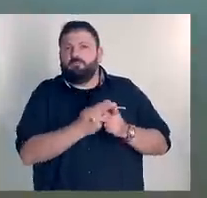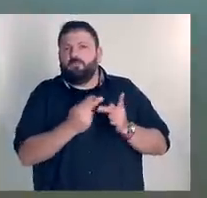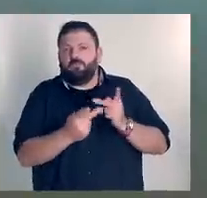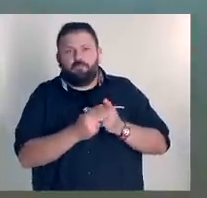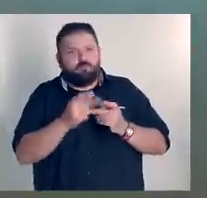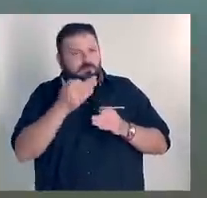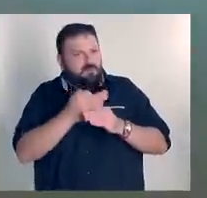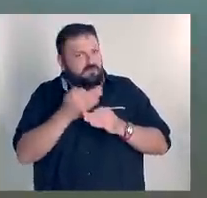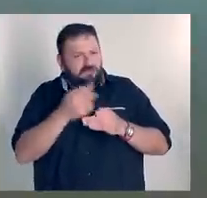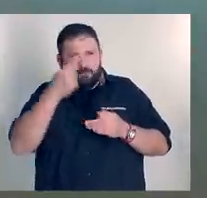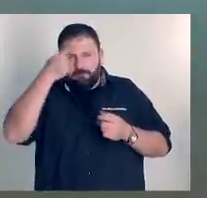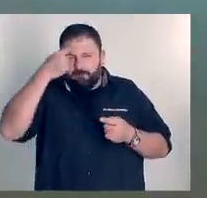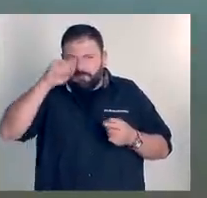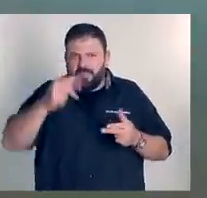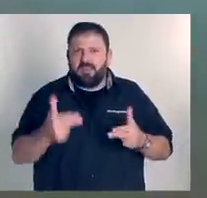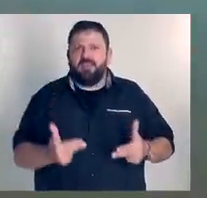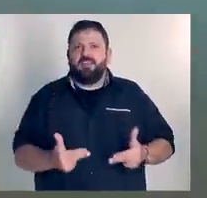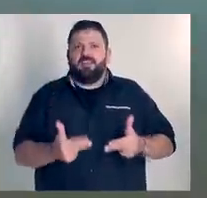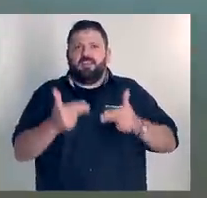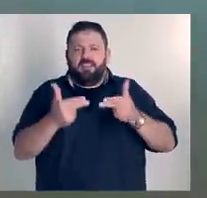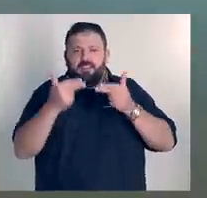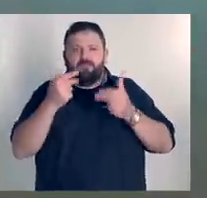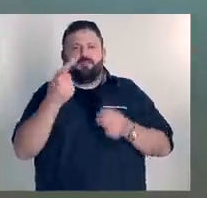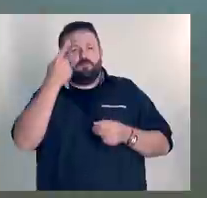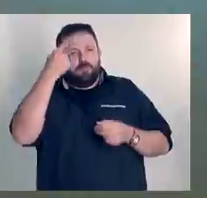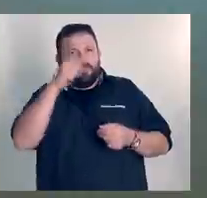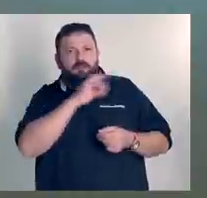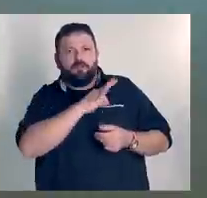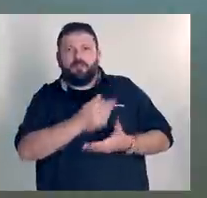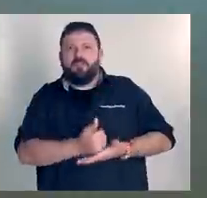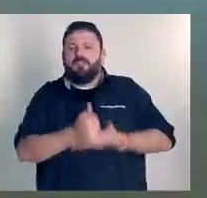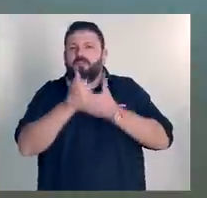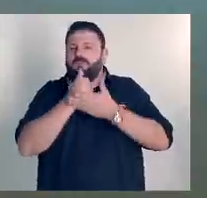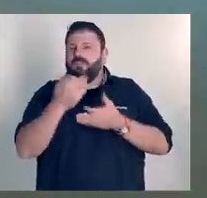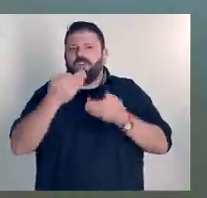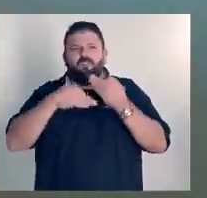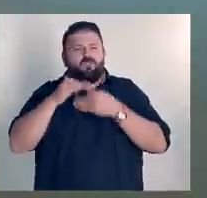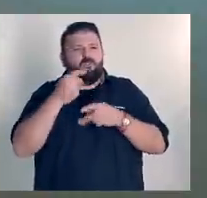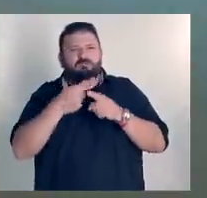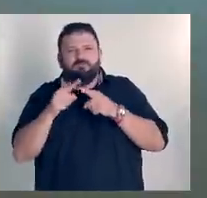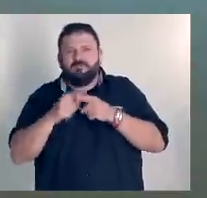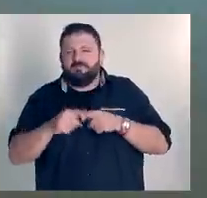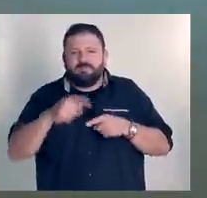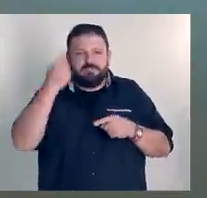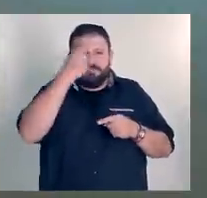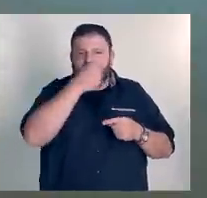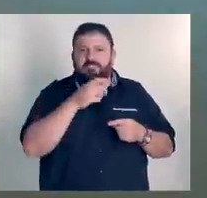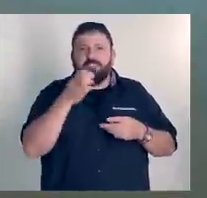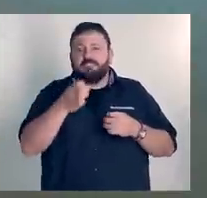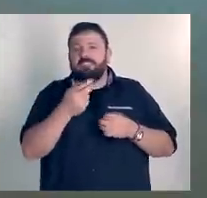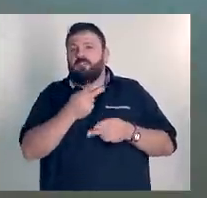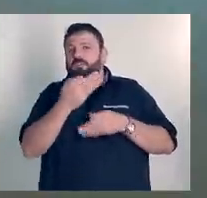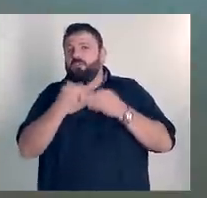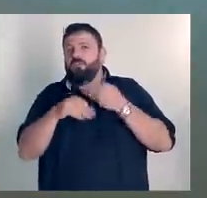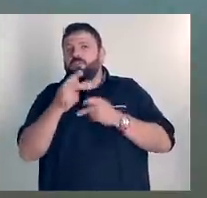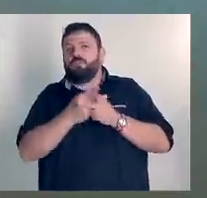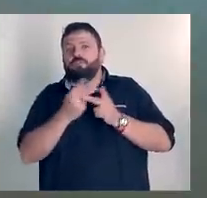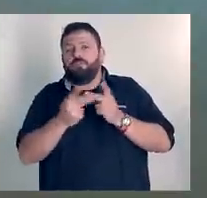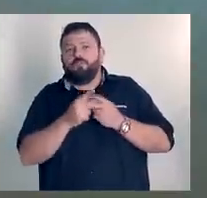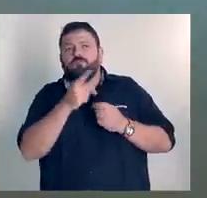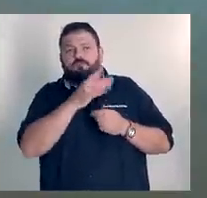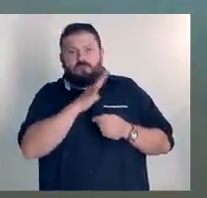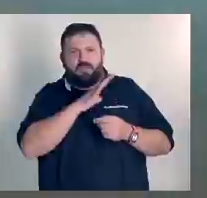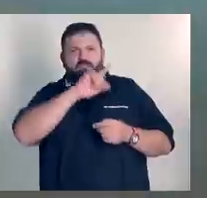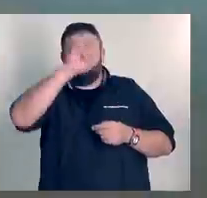el negocio, para que sea una gran herramienta, la cosmetiquera, las lociones. Están todos sus productos disponibles en los